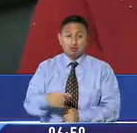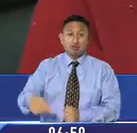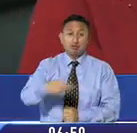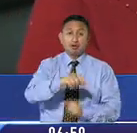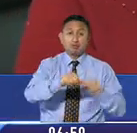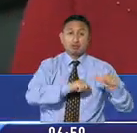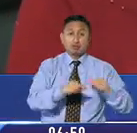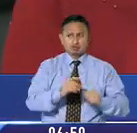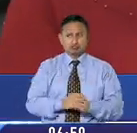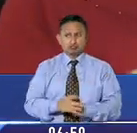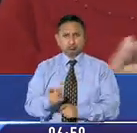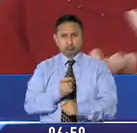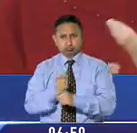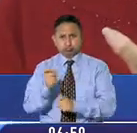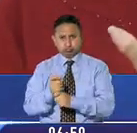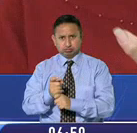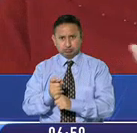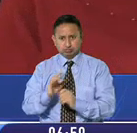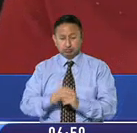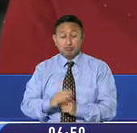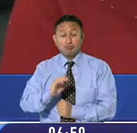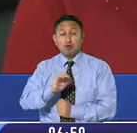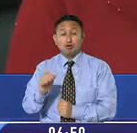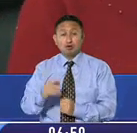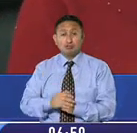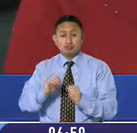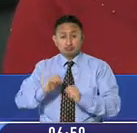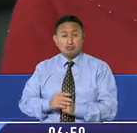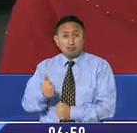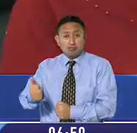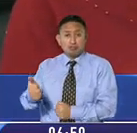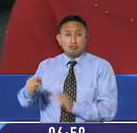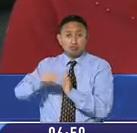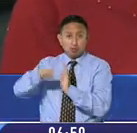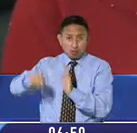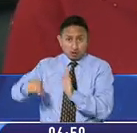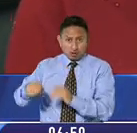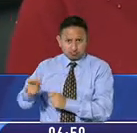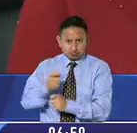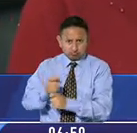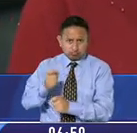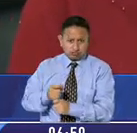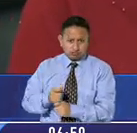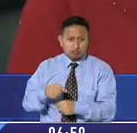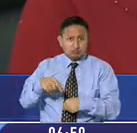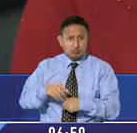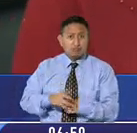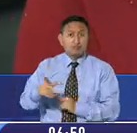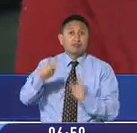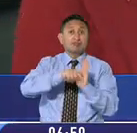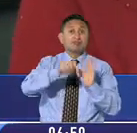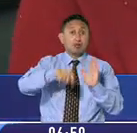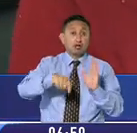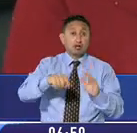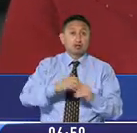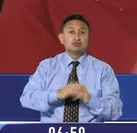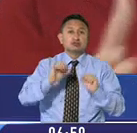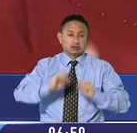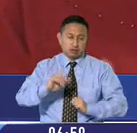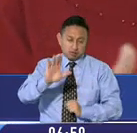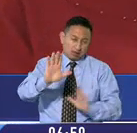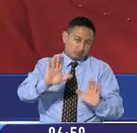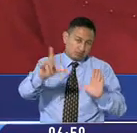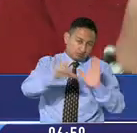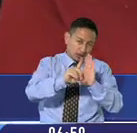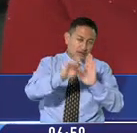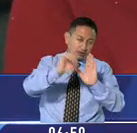administrativas, esté libre de presiones incluso de los propios abogados. Hay abogados que utilizan, sí, sus medios legales y